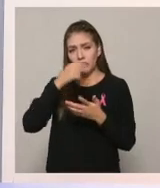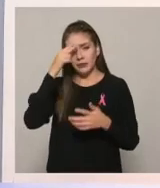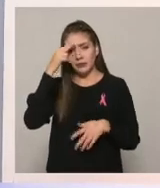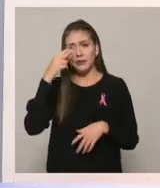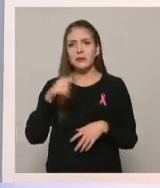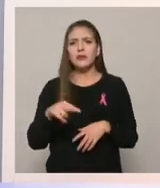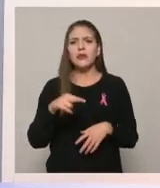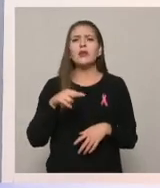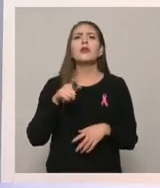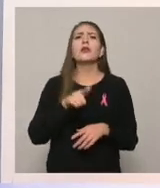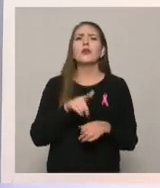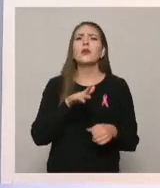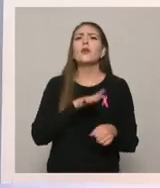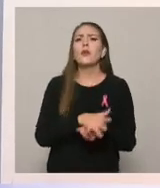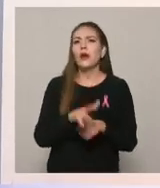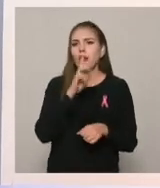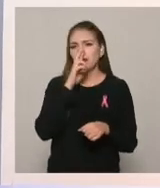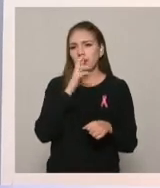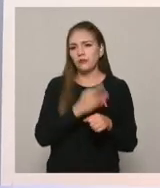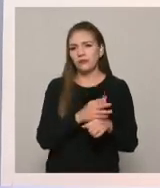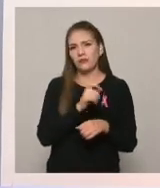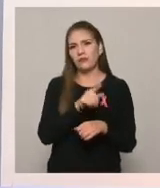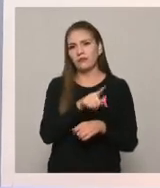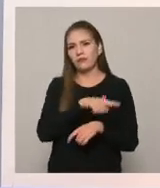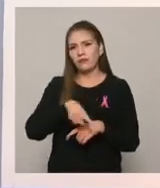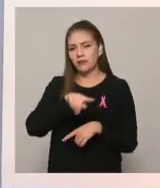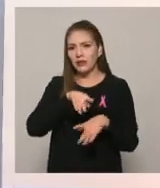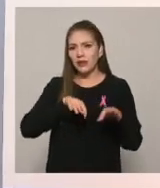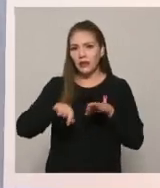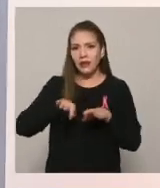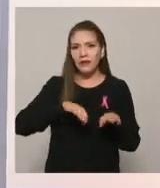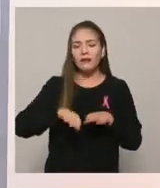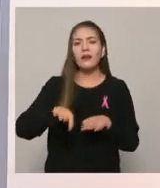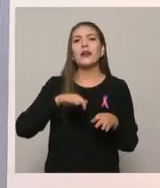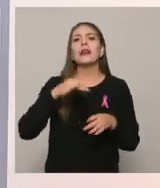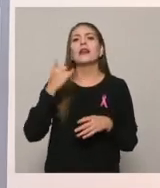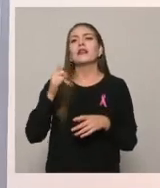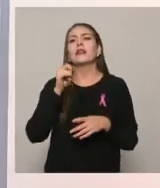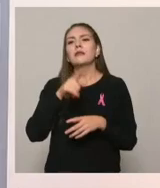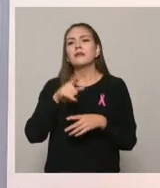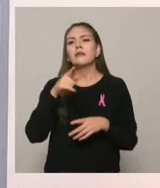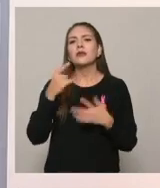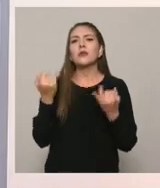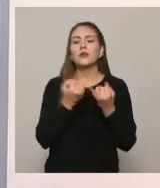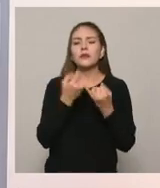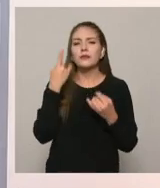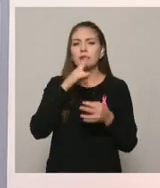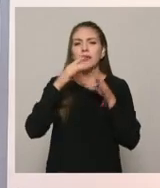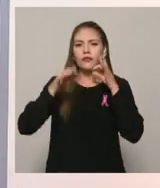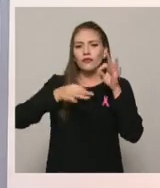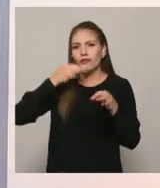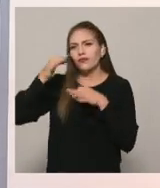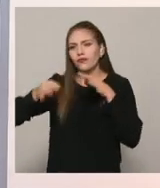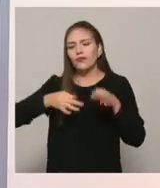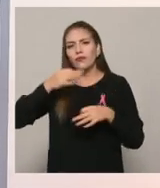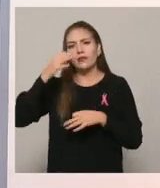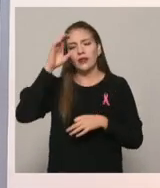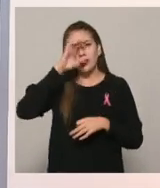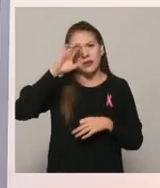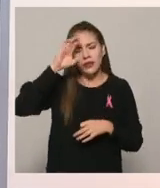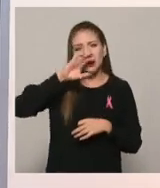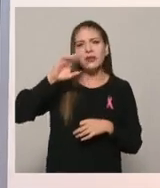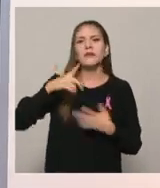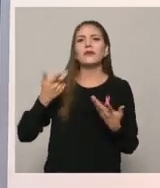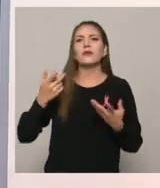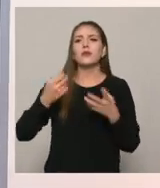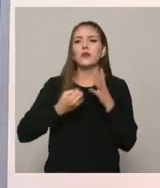que tienen los colegas y además los medios de comunicación respecto a la ciencia, a la difusión de todos los conocimientos avanzados, las